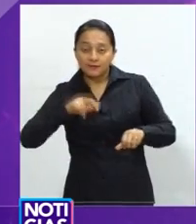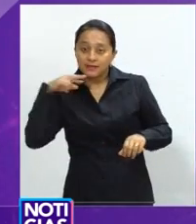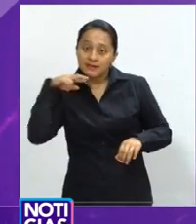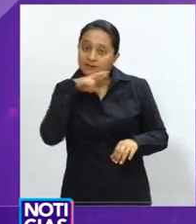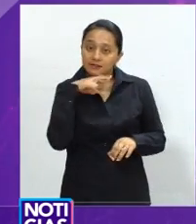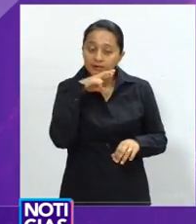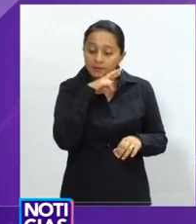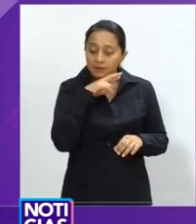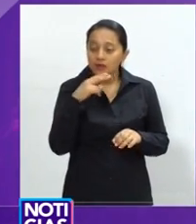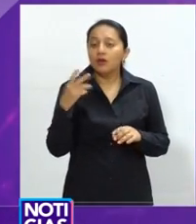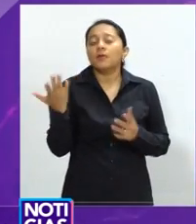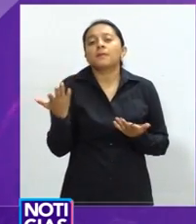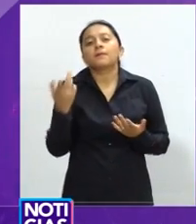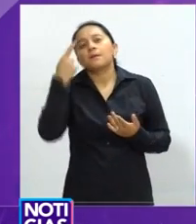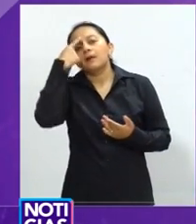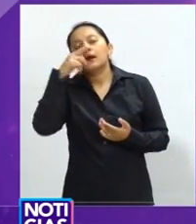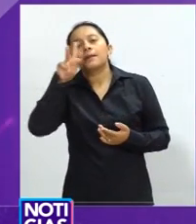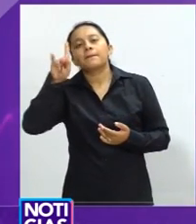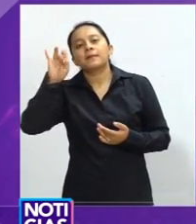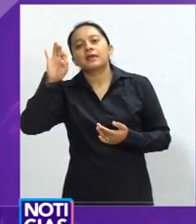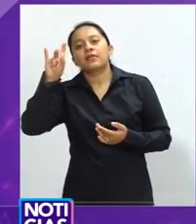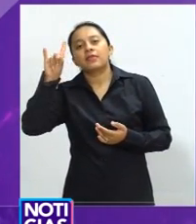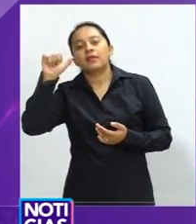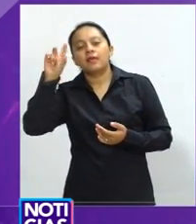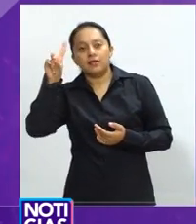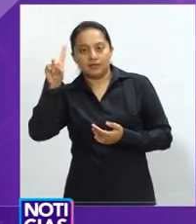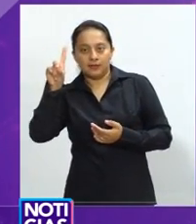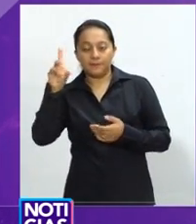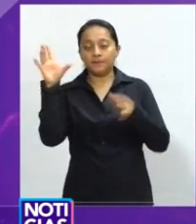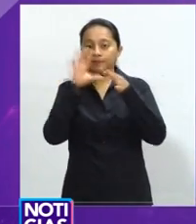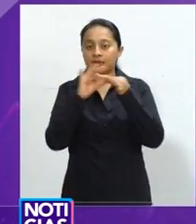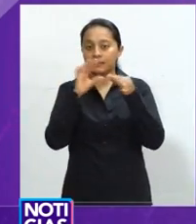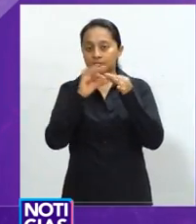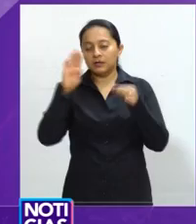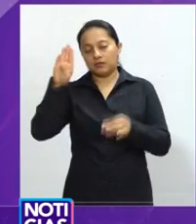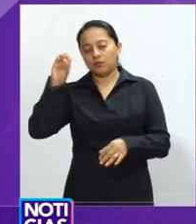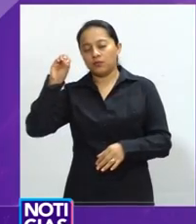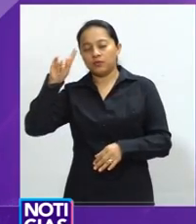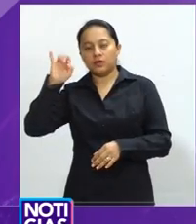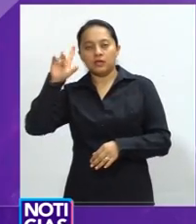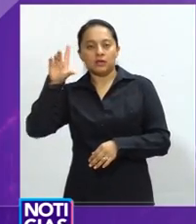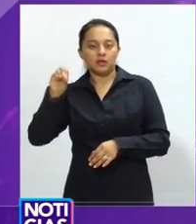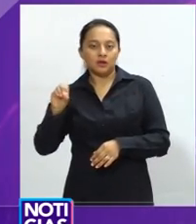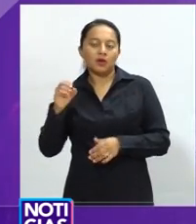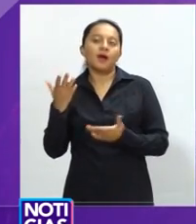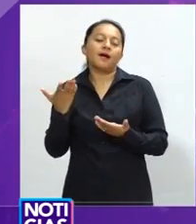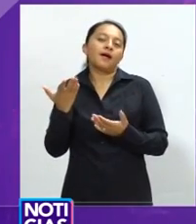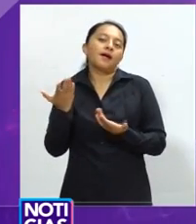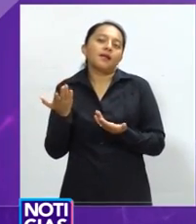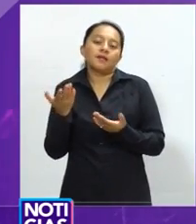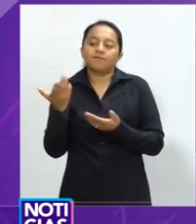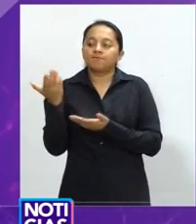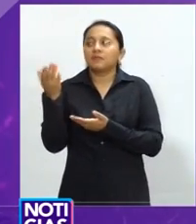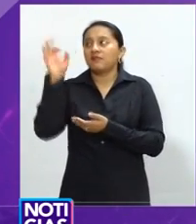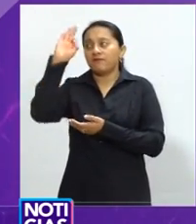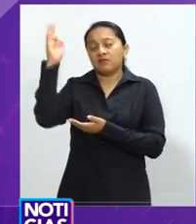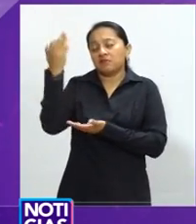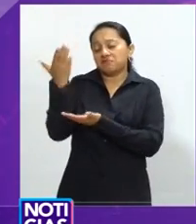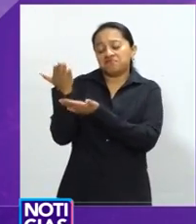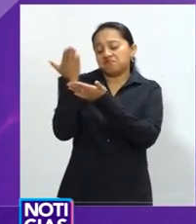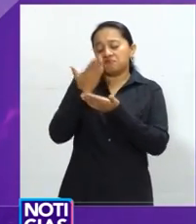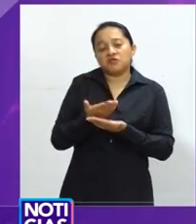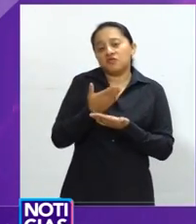no otorgue las claves a la administración estatal no puede iniciar la construcción de nuevas escuelas en el marqués y san juan del río con